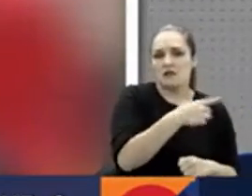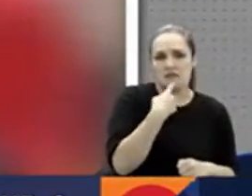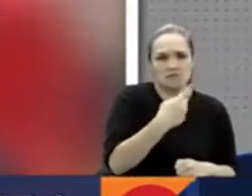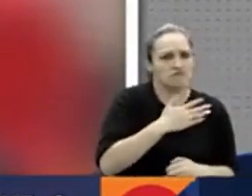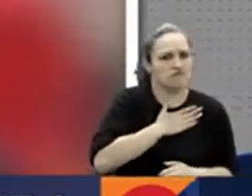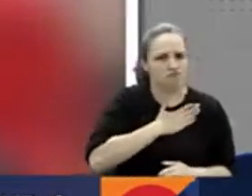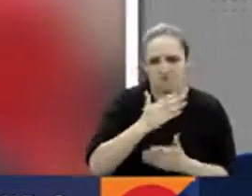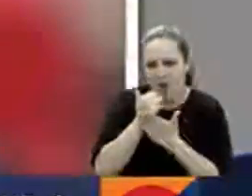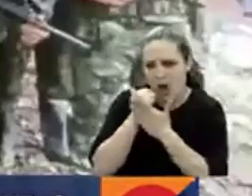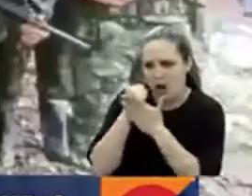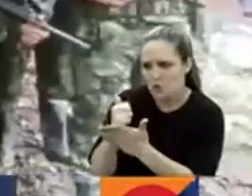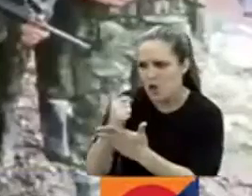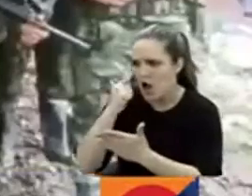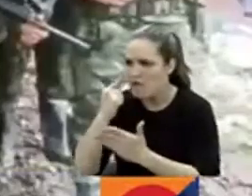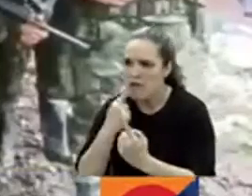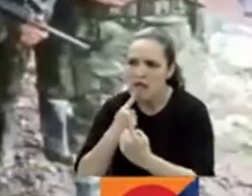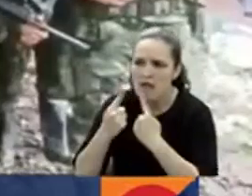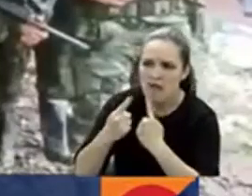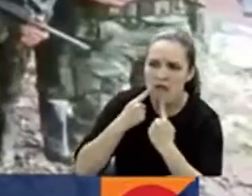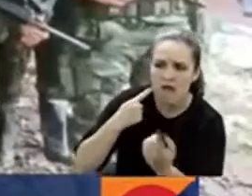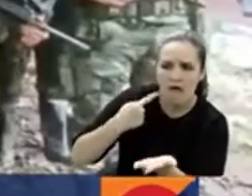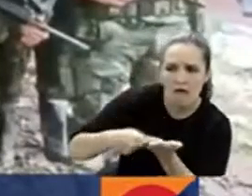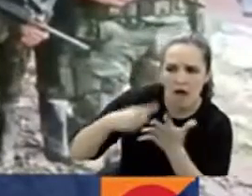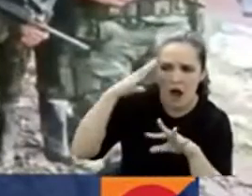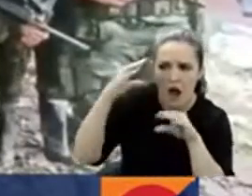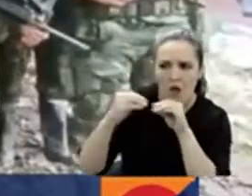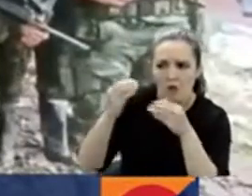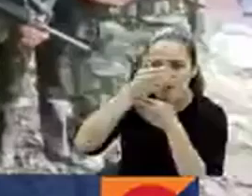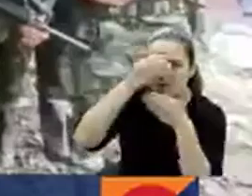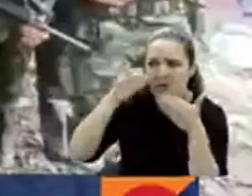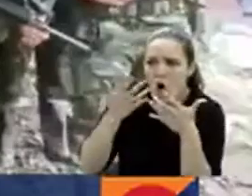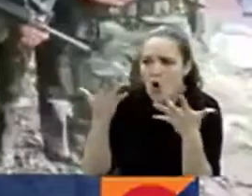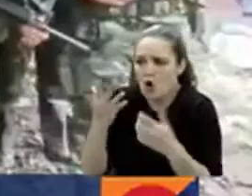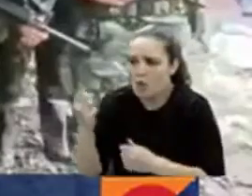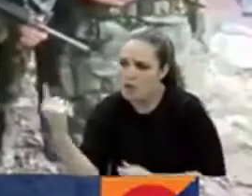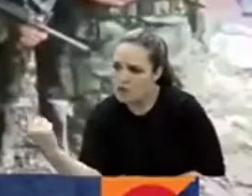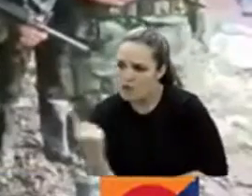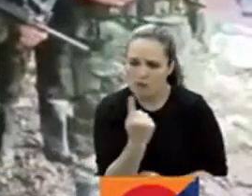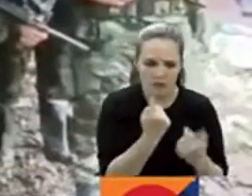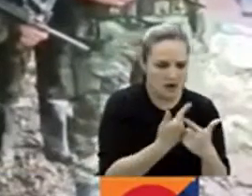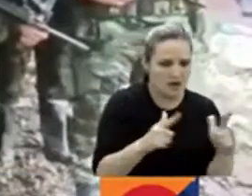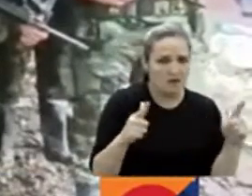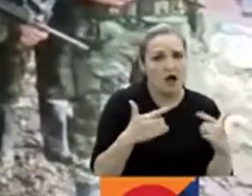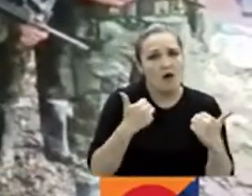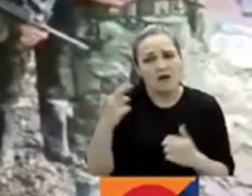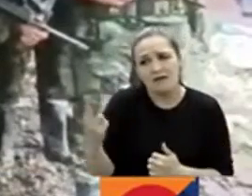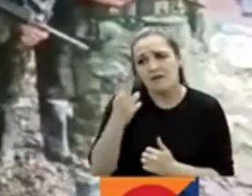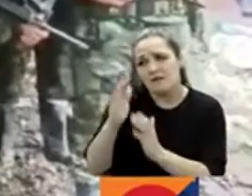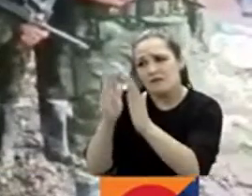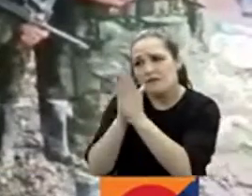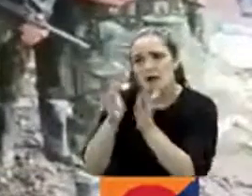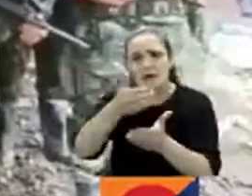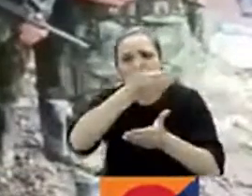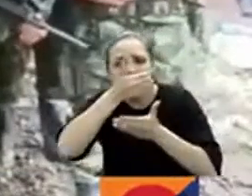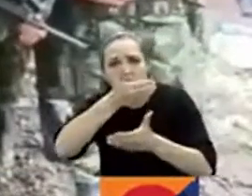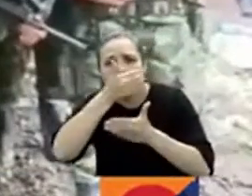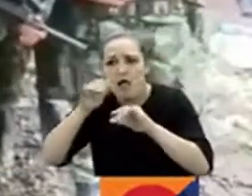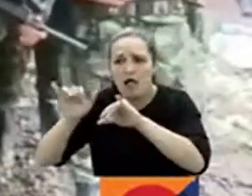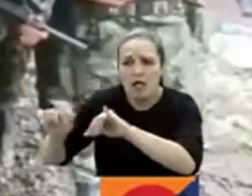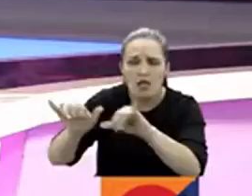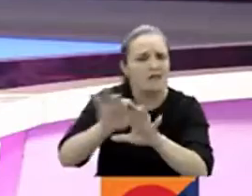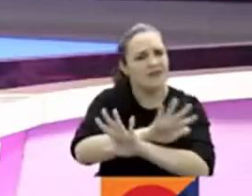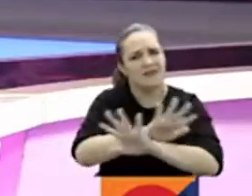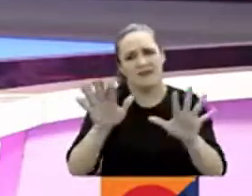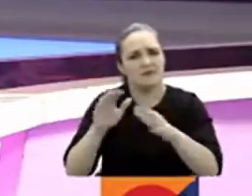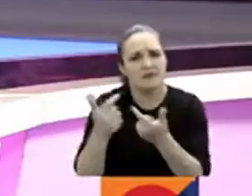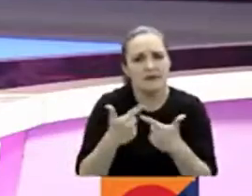el retorno seguro del sargento Chichanoy y reiteró el llamado a todos los grupos armados ilegales para que entreguen a todas las personas que se encuentran en